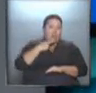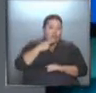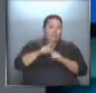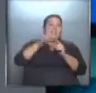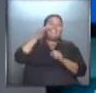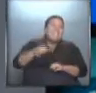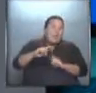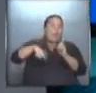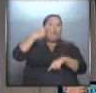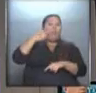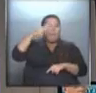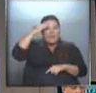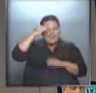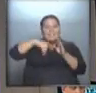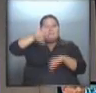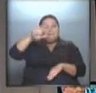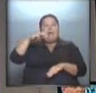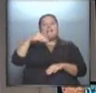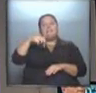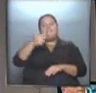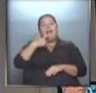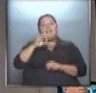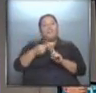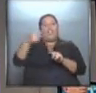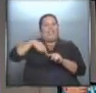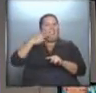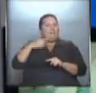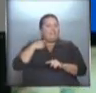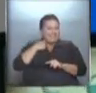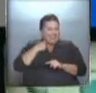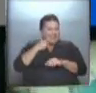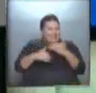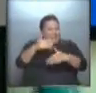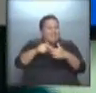previsiblemente en el 2015 habrá más PASO que en el 2013. En ese sentido,